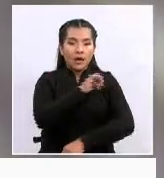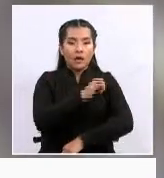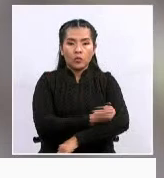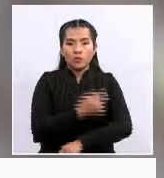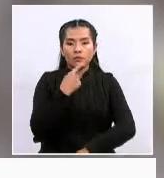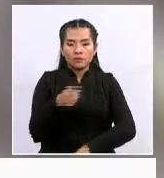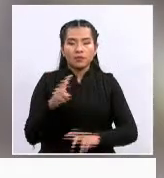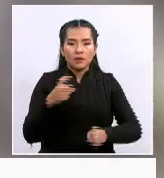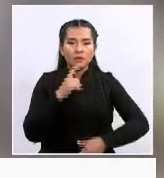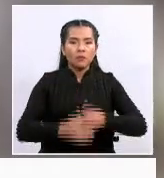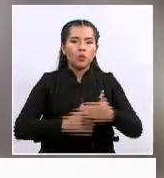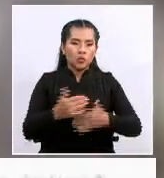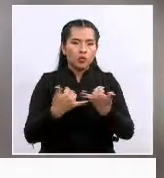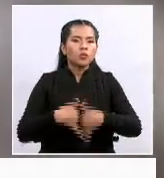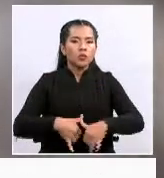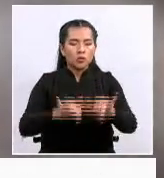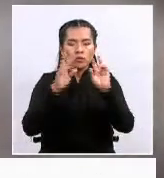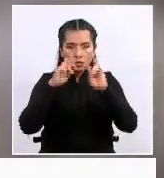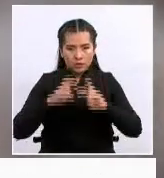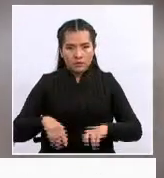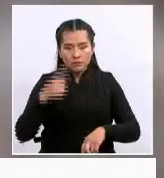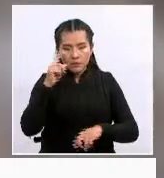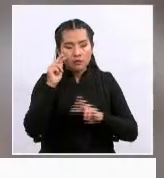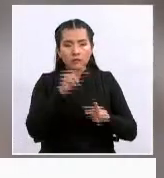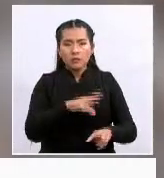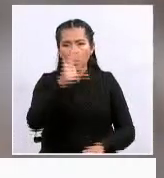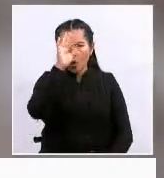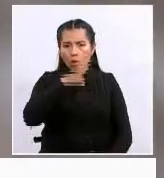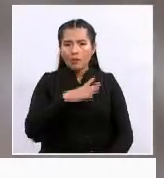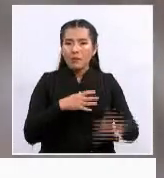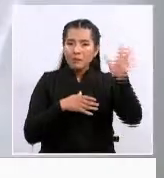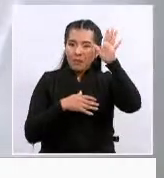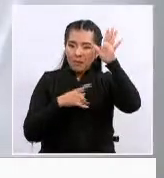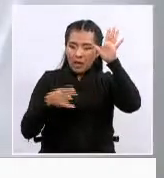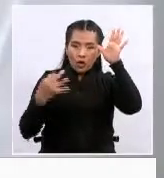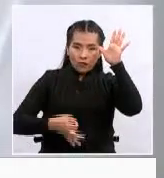continúa con las investigaciones para determinar si el papá biológico tuvo algo que ver con la muerte de su